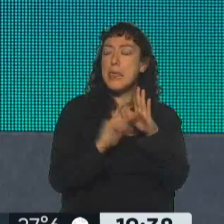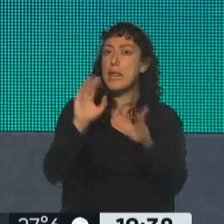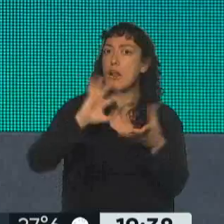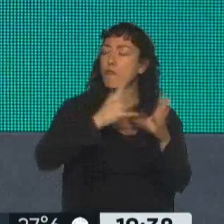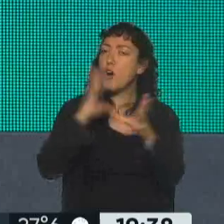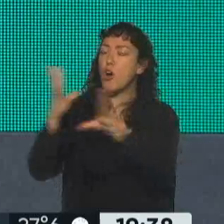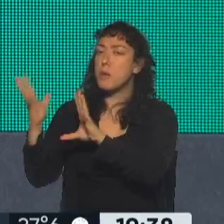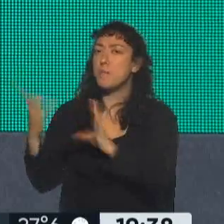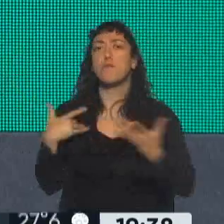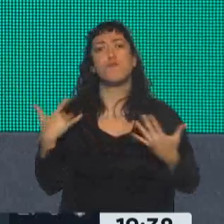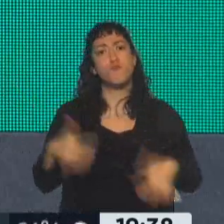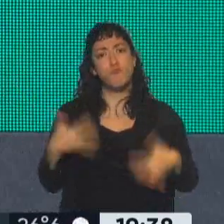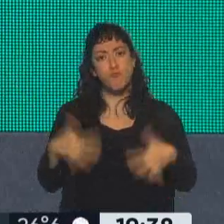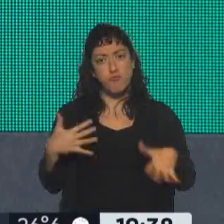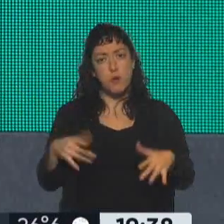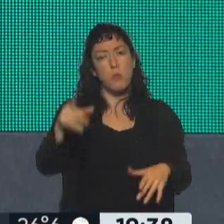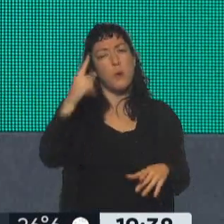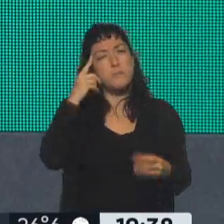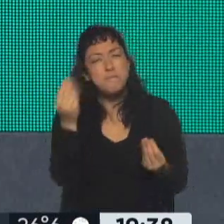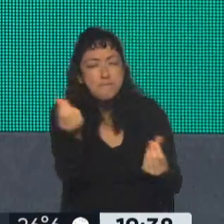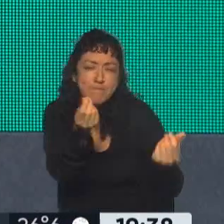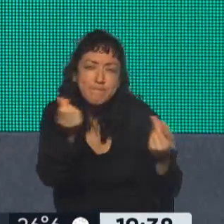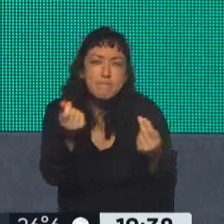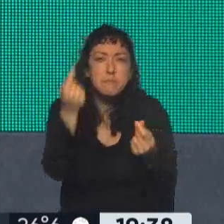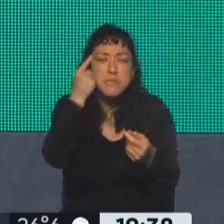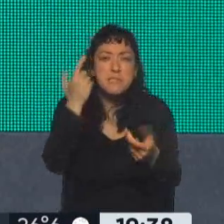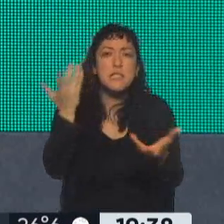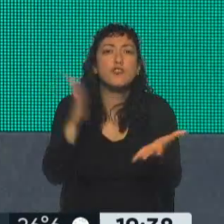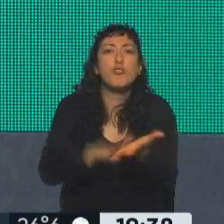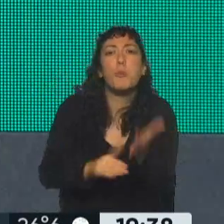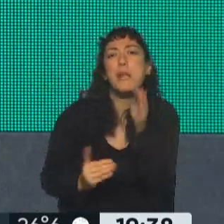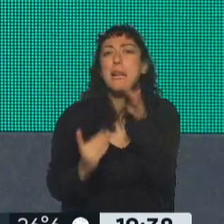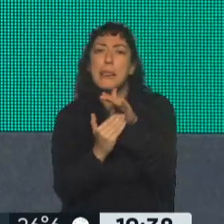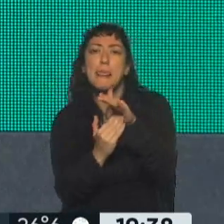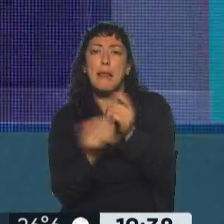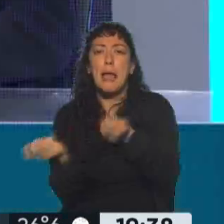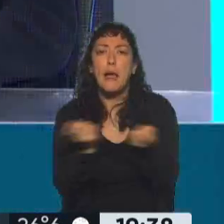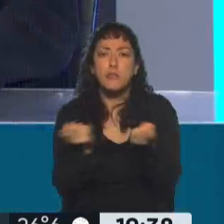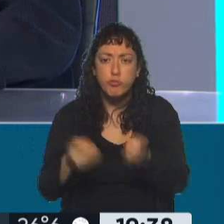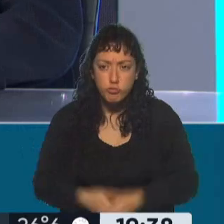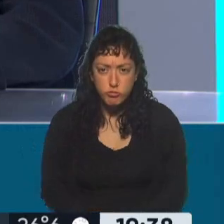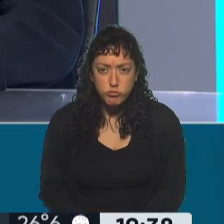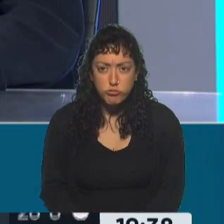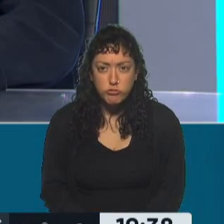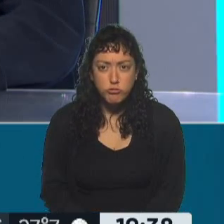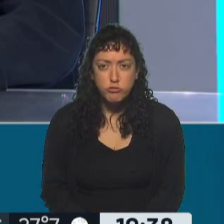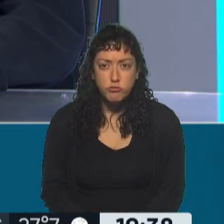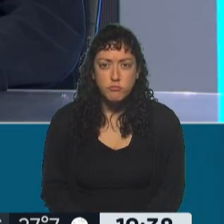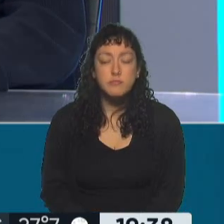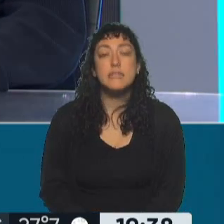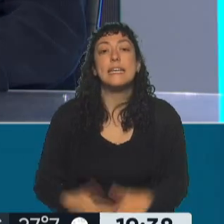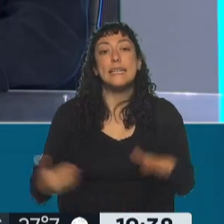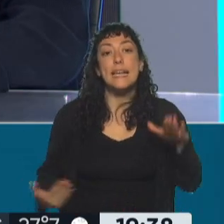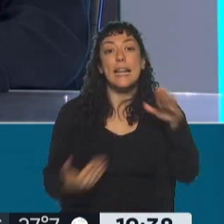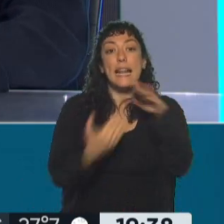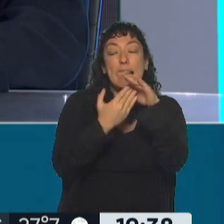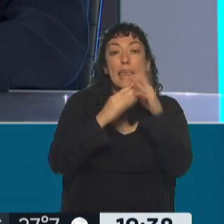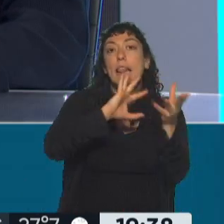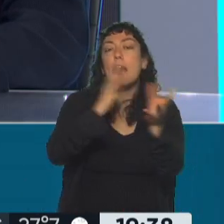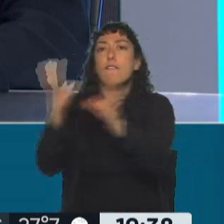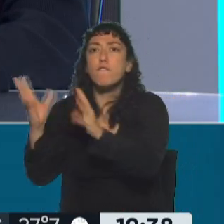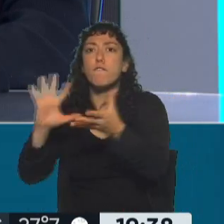que se está especulando con la posibilidad de que haya un solo búnker. Sí. Que esa lo está pidiendo Mauricio Macri. Para poder ir después cuando termine la Para poder elecciones. estar gane quien gane. Compartir. Para